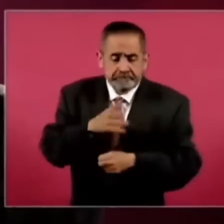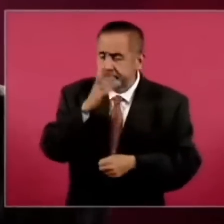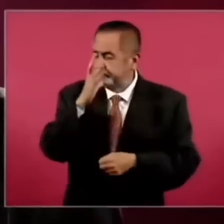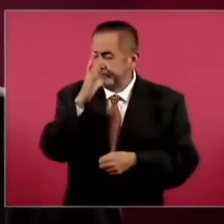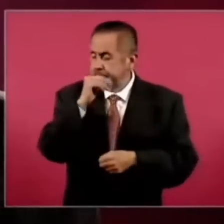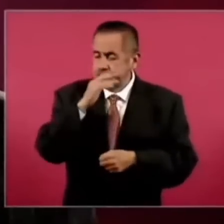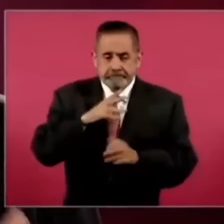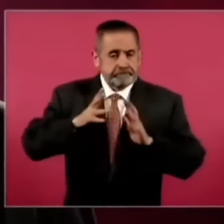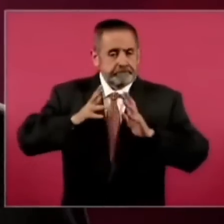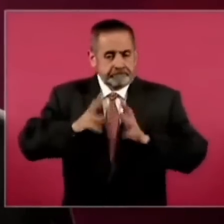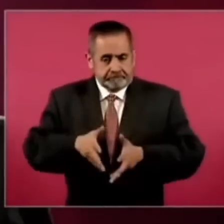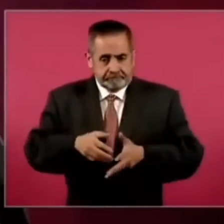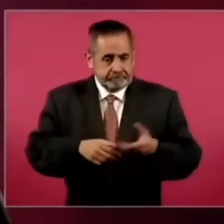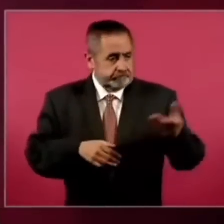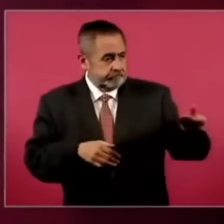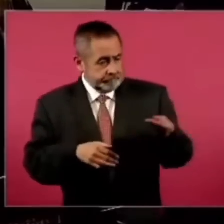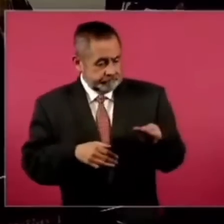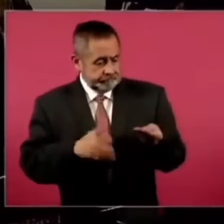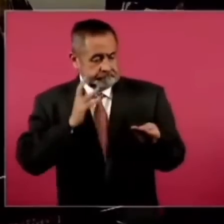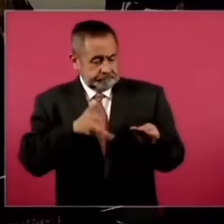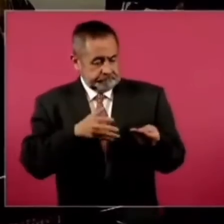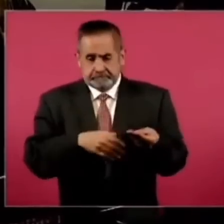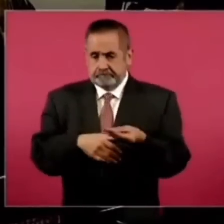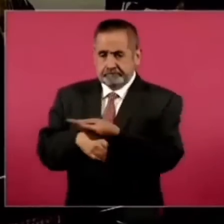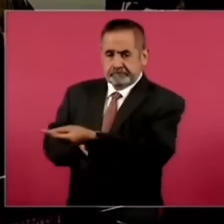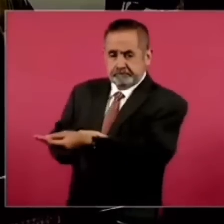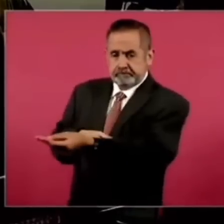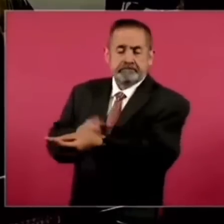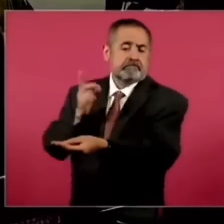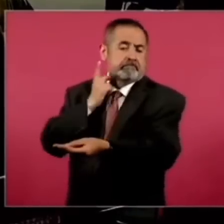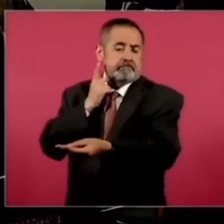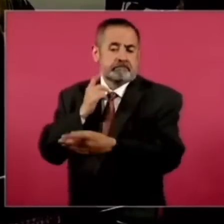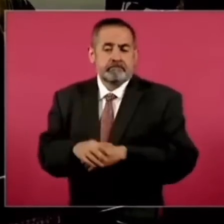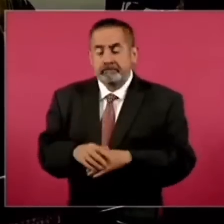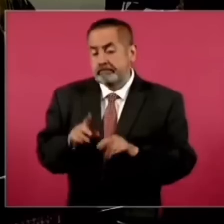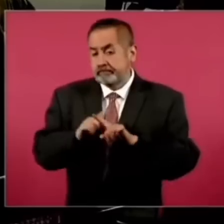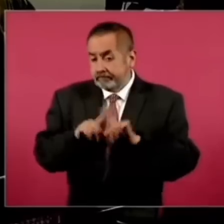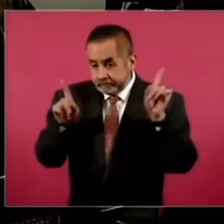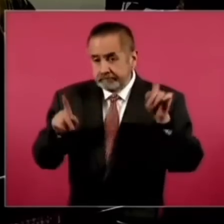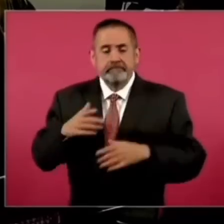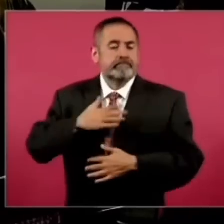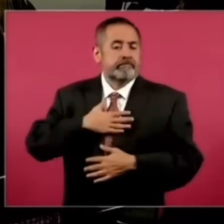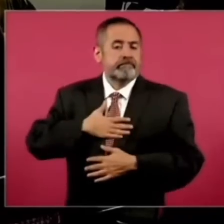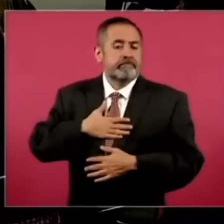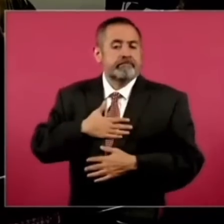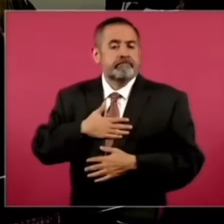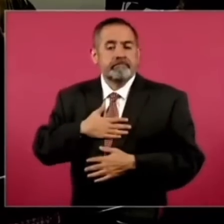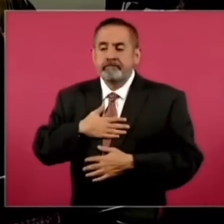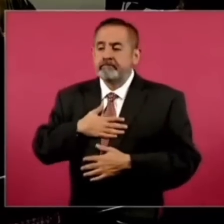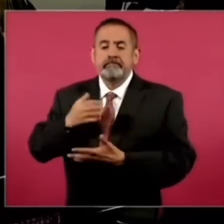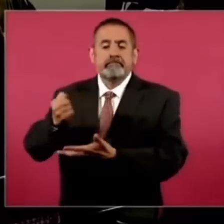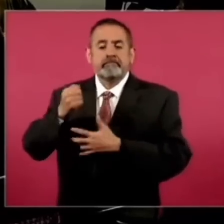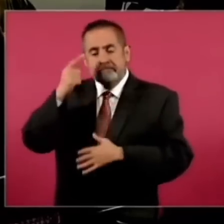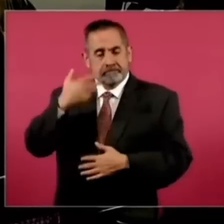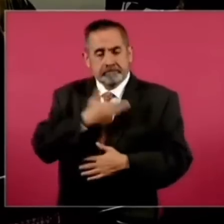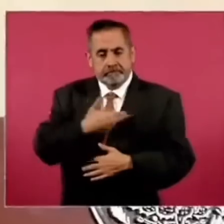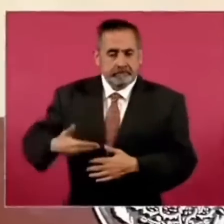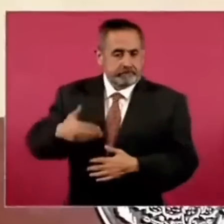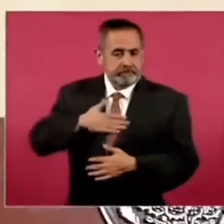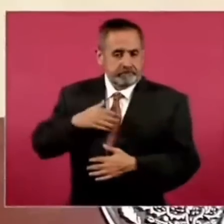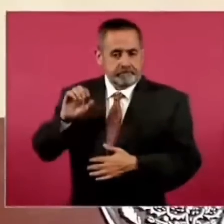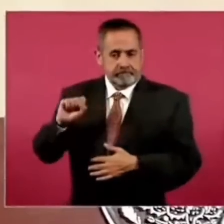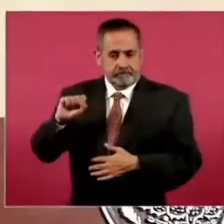No es como el caso del presupuesto del Ejecutivo, donde sí la Secretaría de